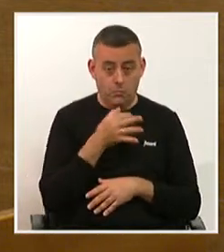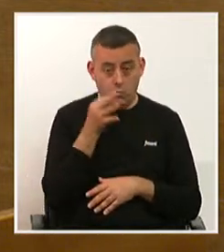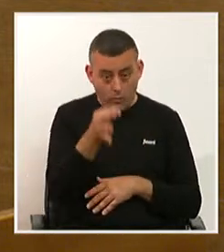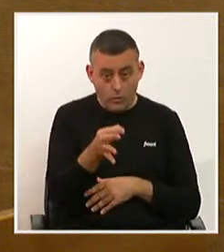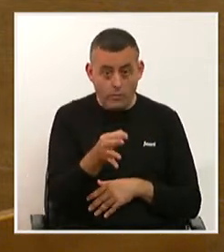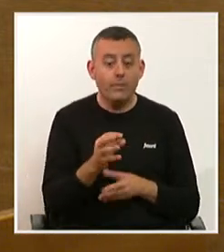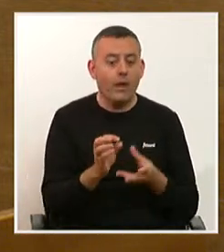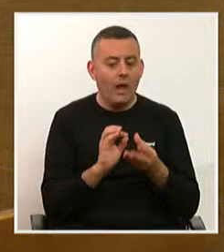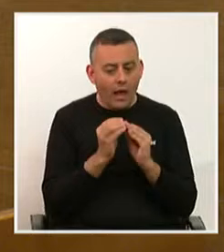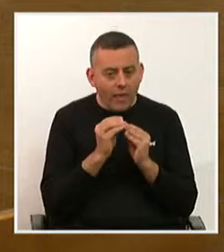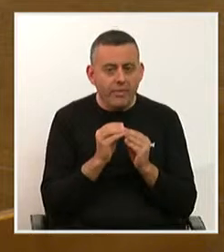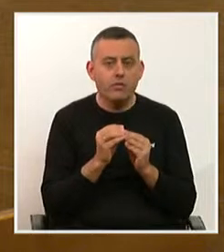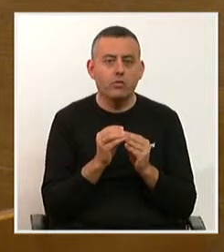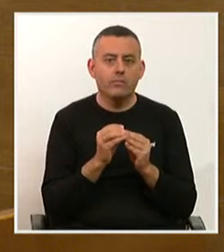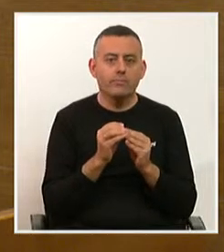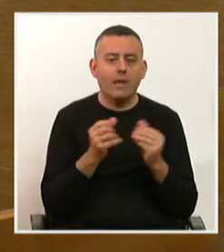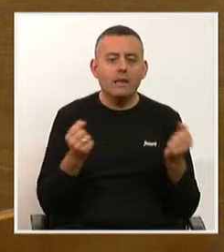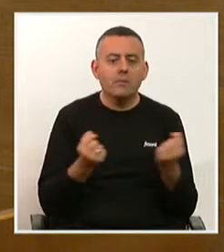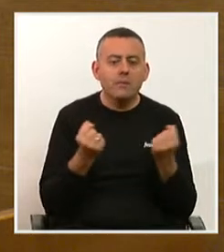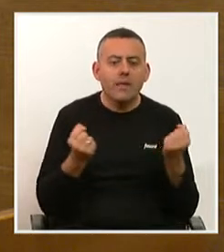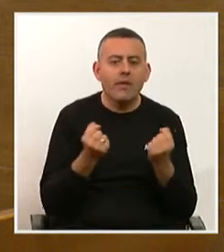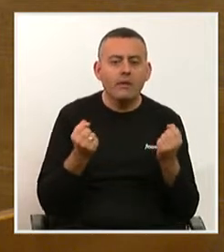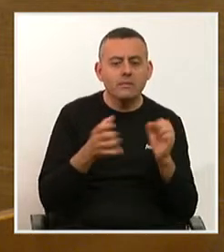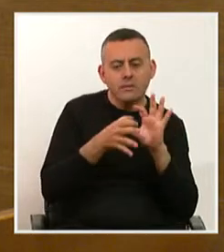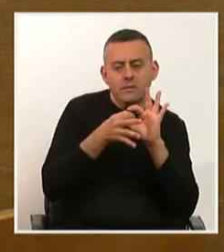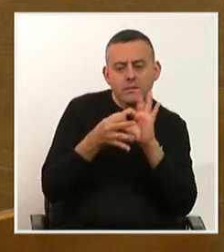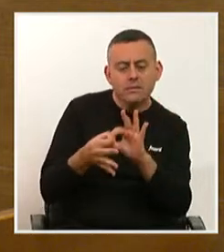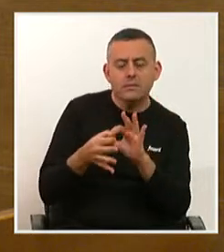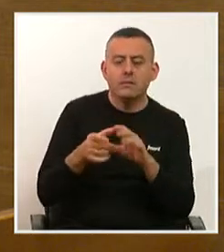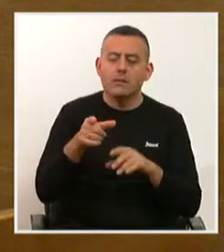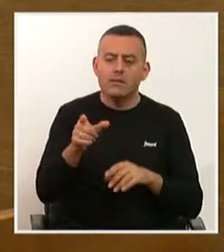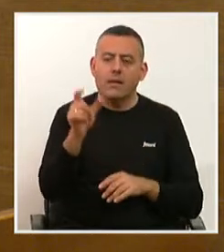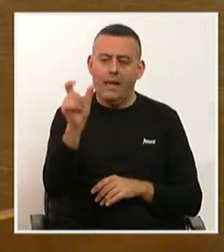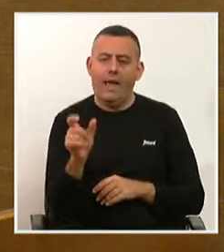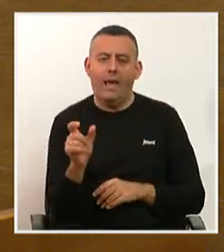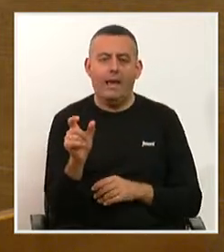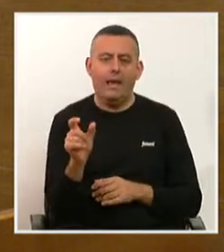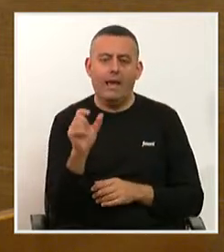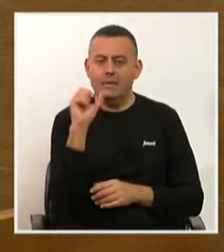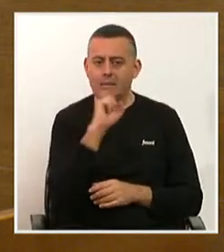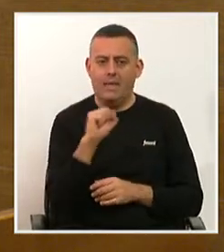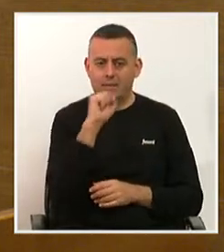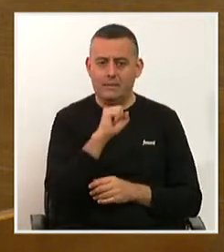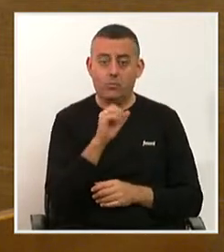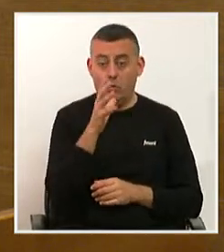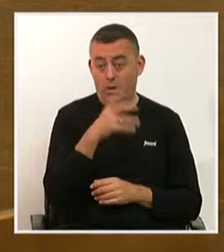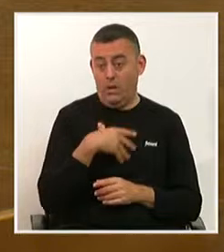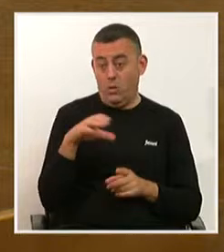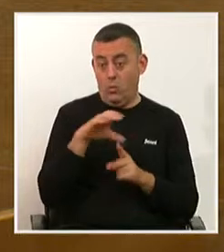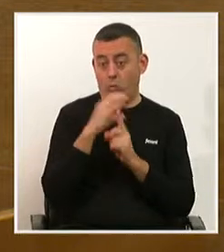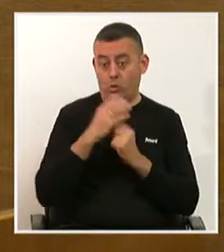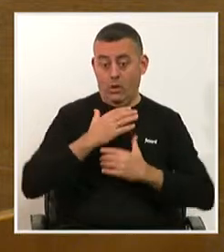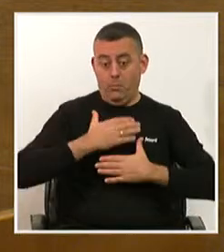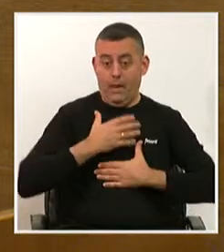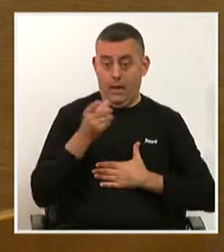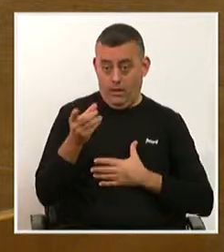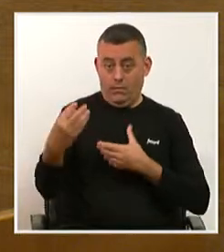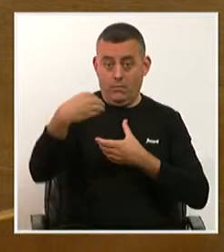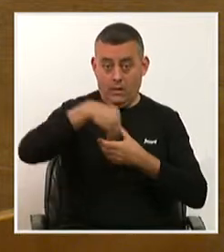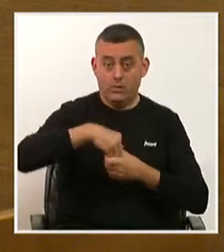comarca esor forma de la historia cultural y ad No si sabr pero es